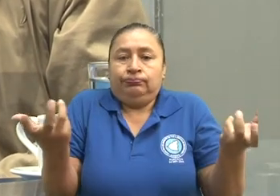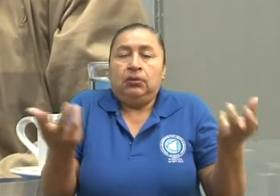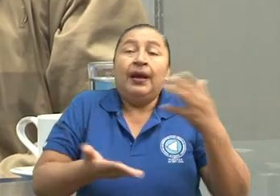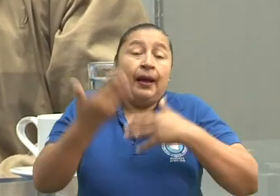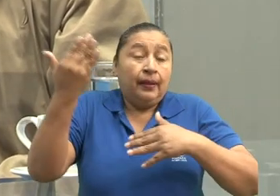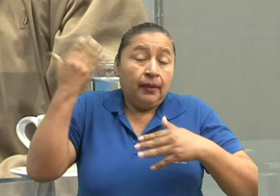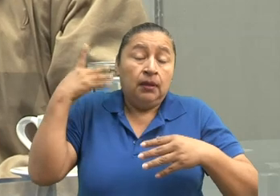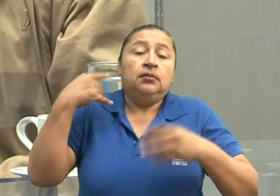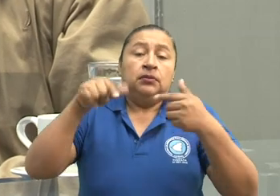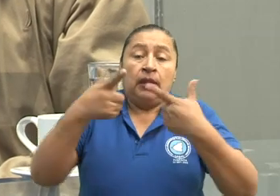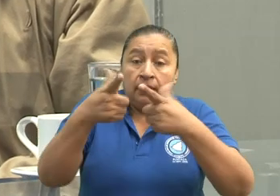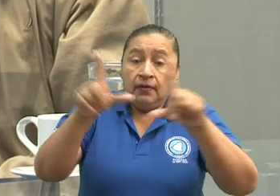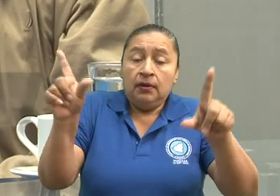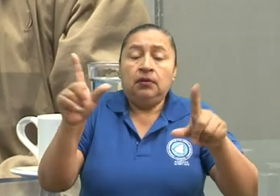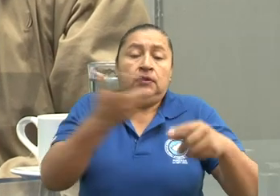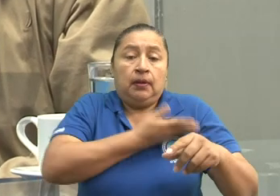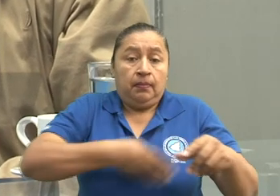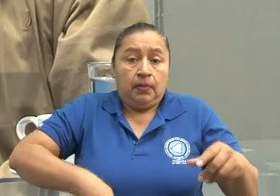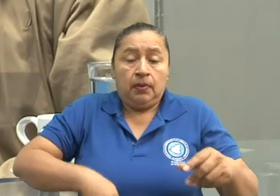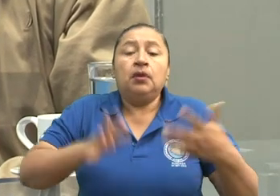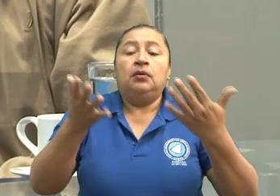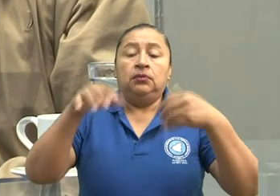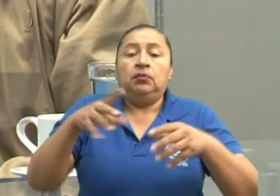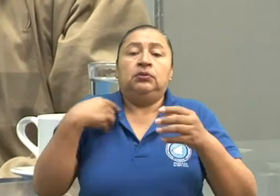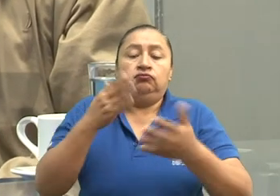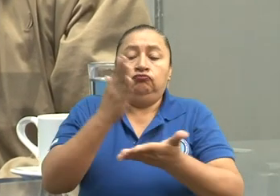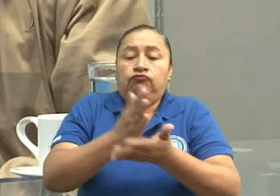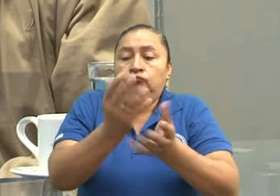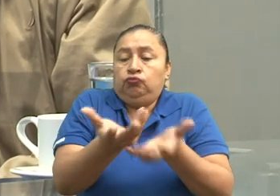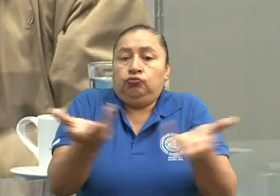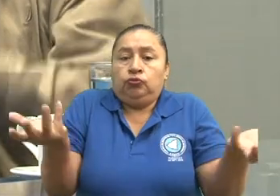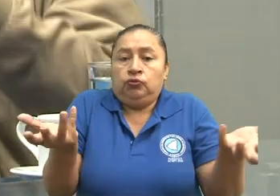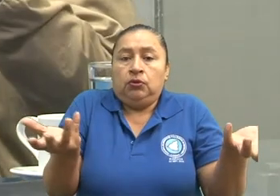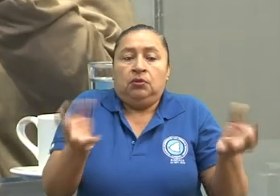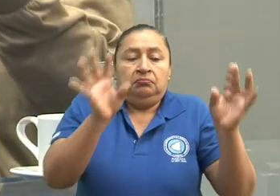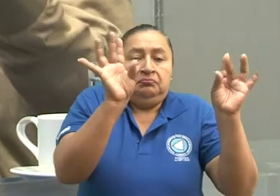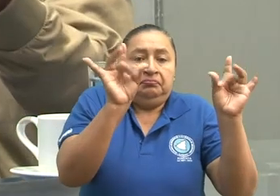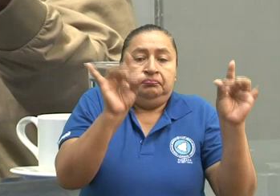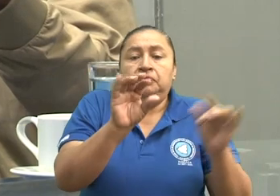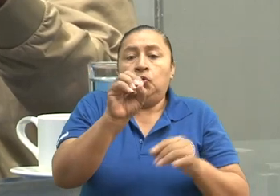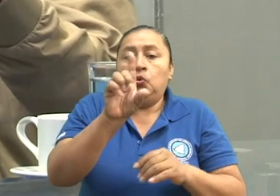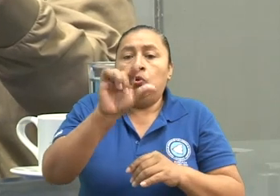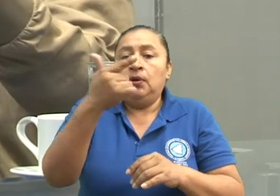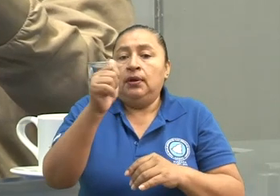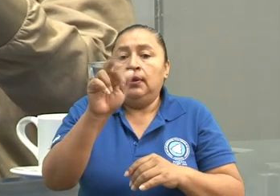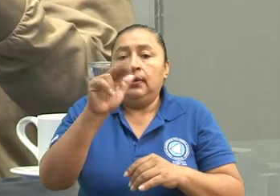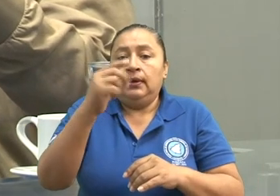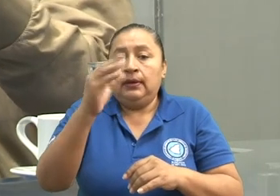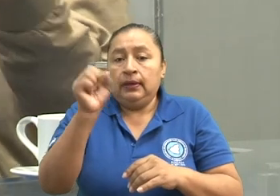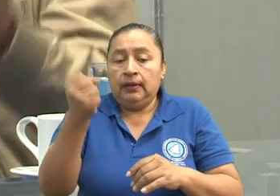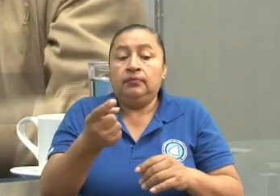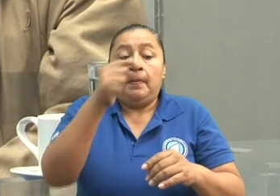1979 fue dominada políticamente por sectores oligárquicos y burgueses, sectores organizados en el